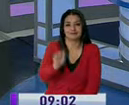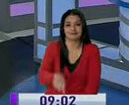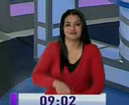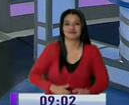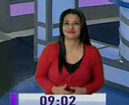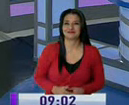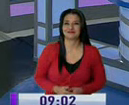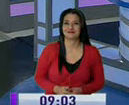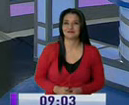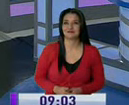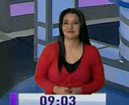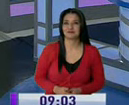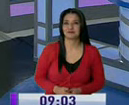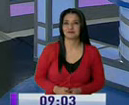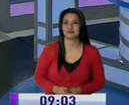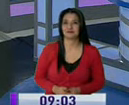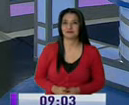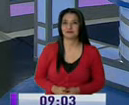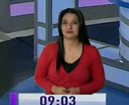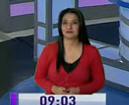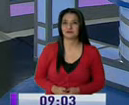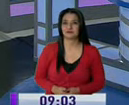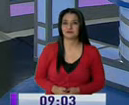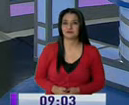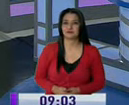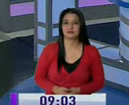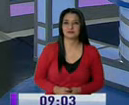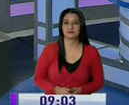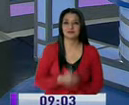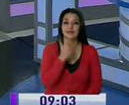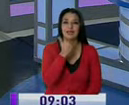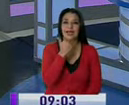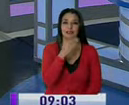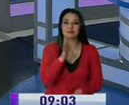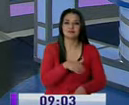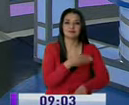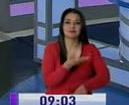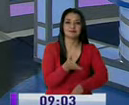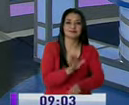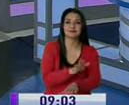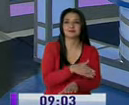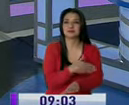Pasémosla bien. Algo. Tranquila, que así, como para echar.